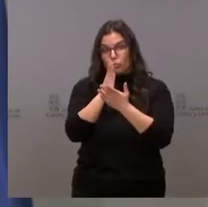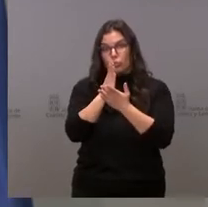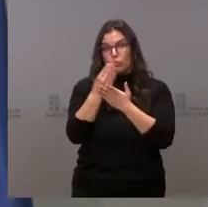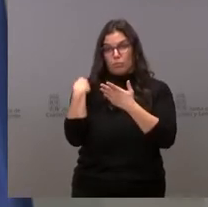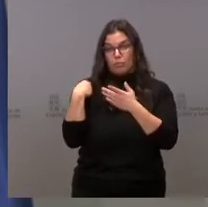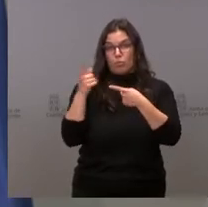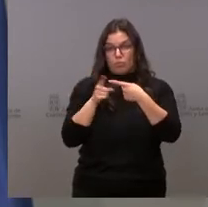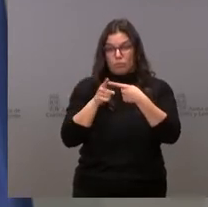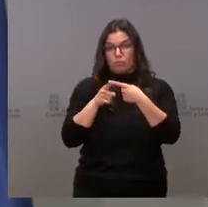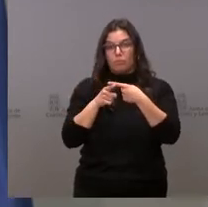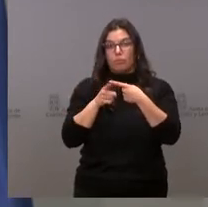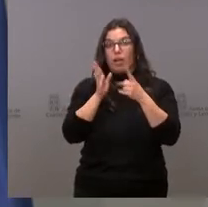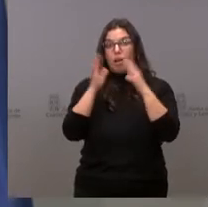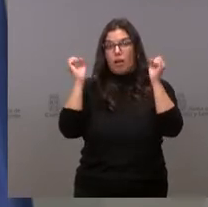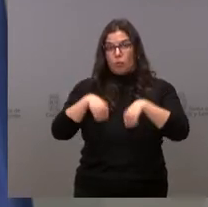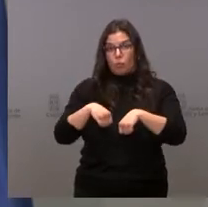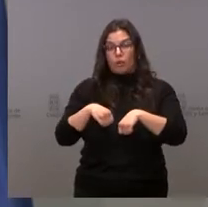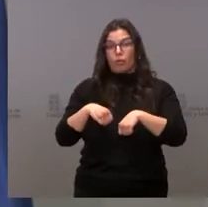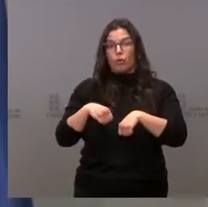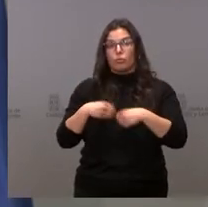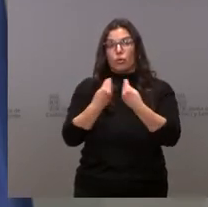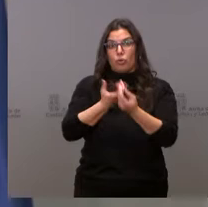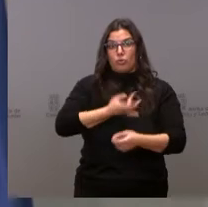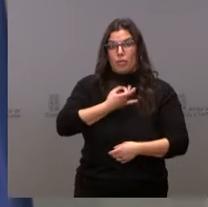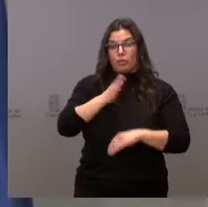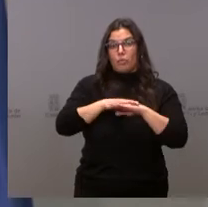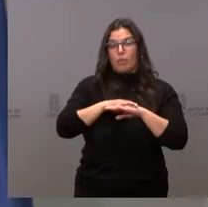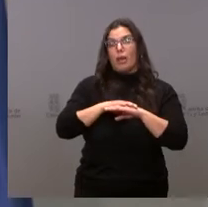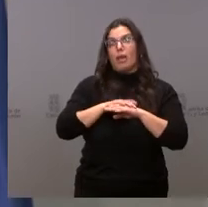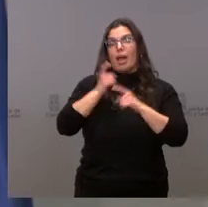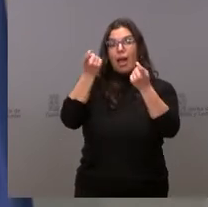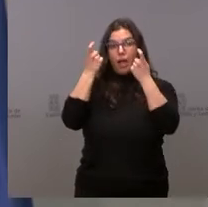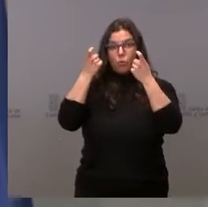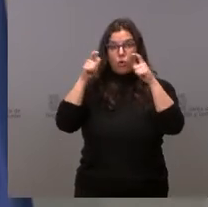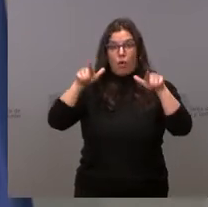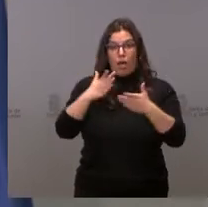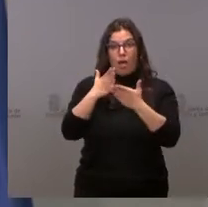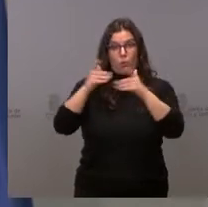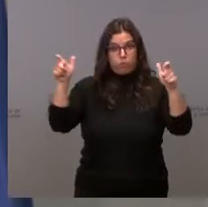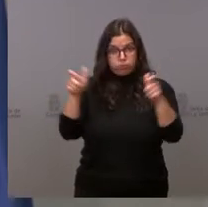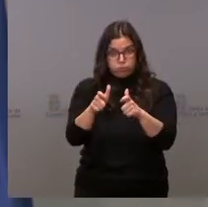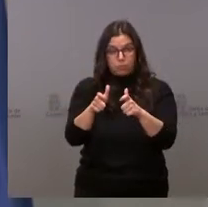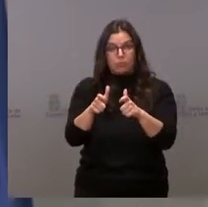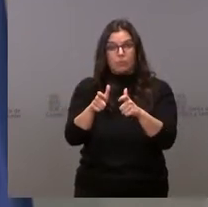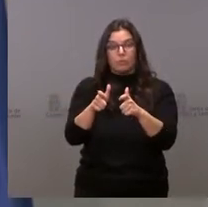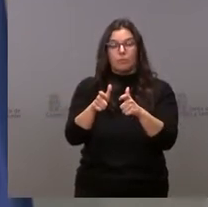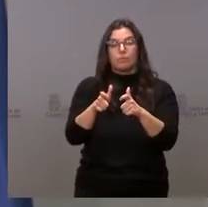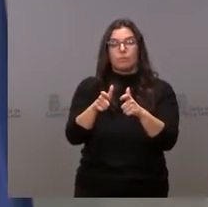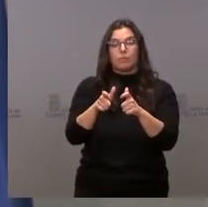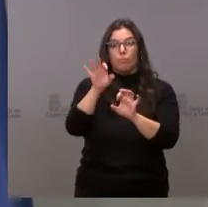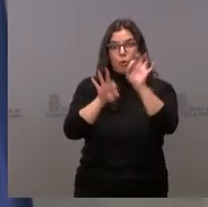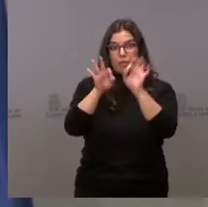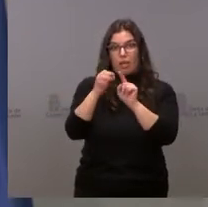este acuerdo con las centrales sindicales para la mejora de los ratios en los centros educativos